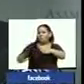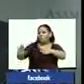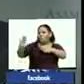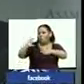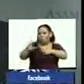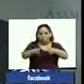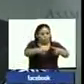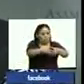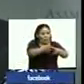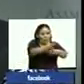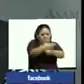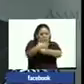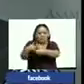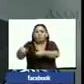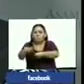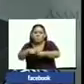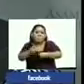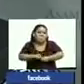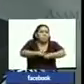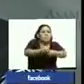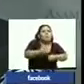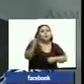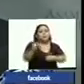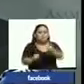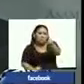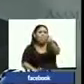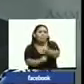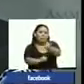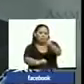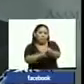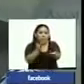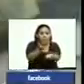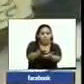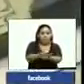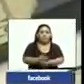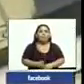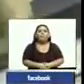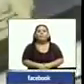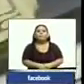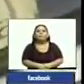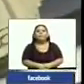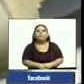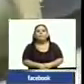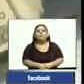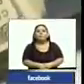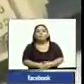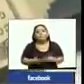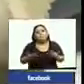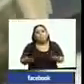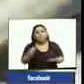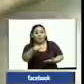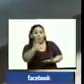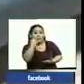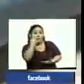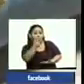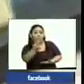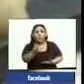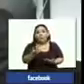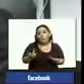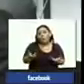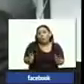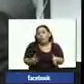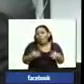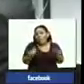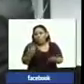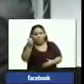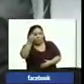de todas las fracciones que lo externaron de apoyar esa propuesta. Bueno y ahí teníamos ya la impresión o